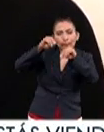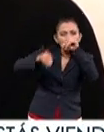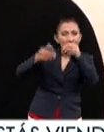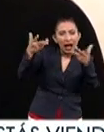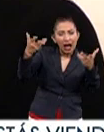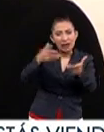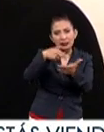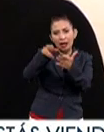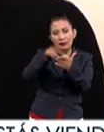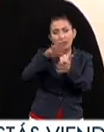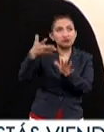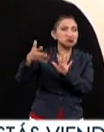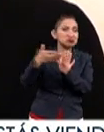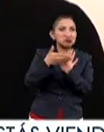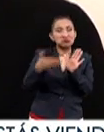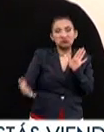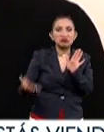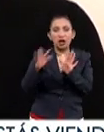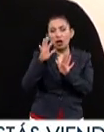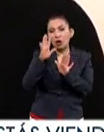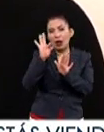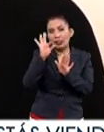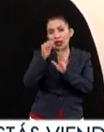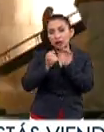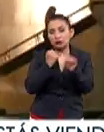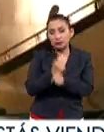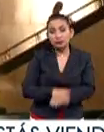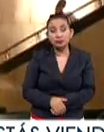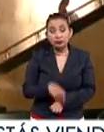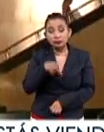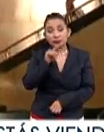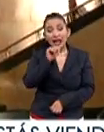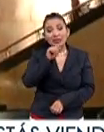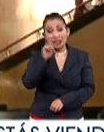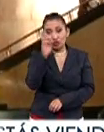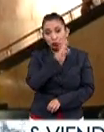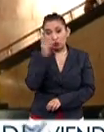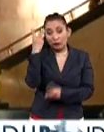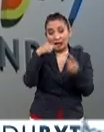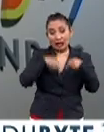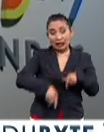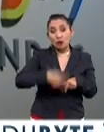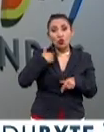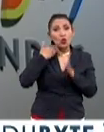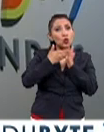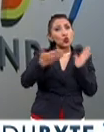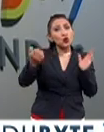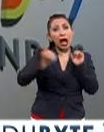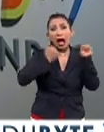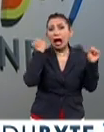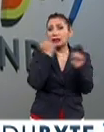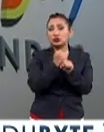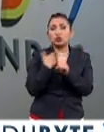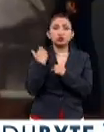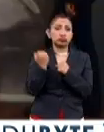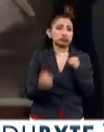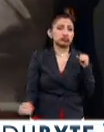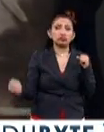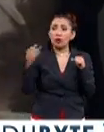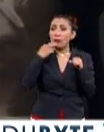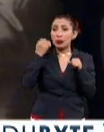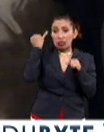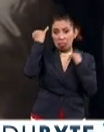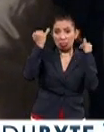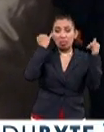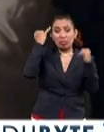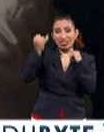tuvo alrededor de un poco más de 4 décadas. Kandinsky llega por fin a México después de muchos años de celebridad como uno de los pioneros